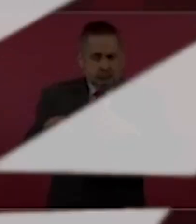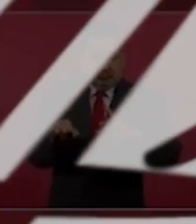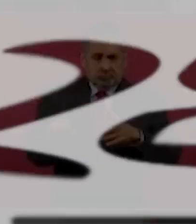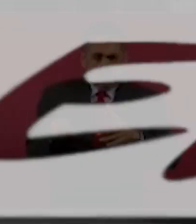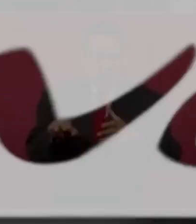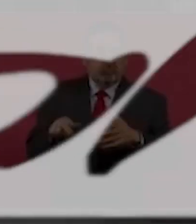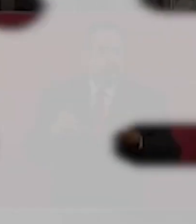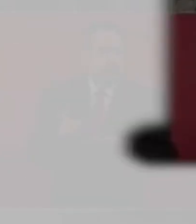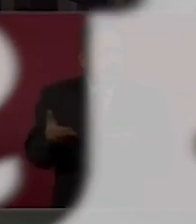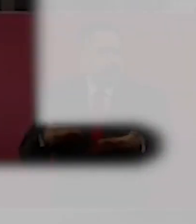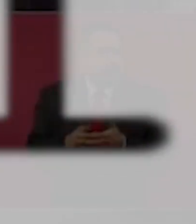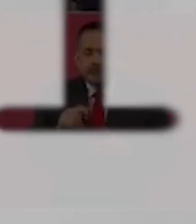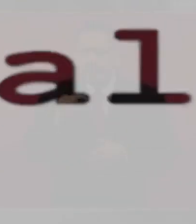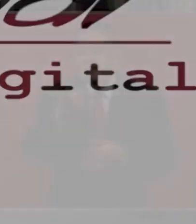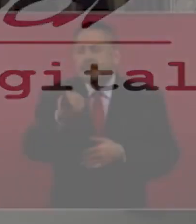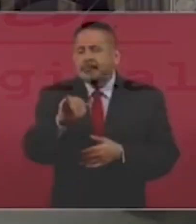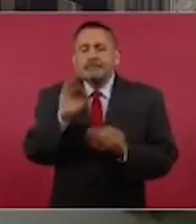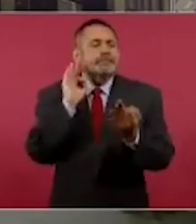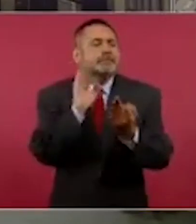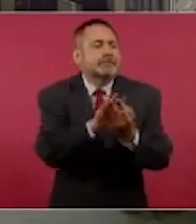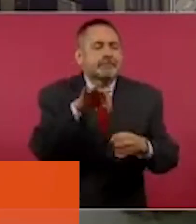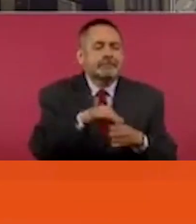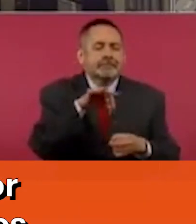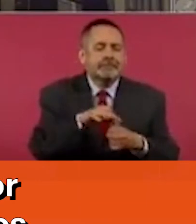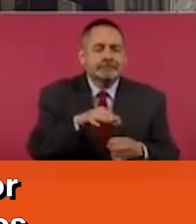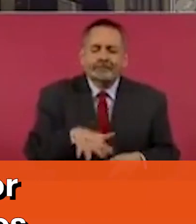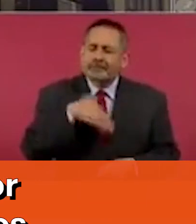O sea, lo de la tesis sale ahora.